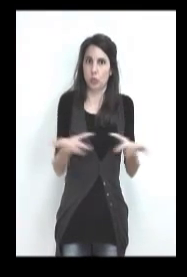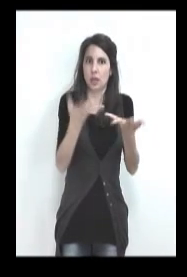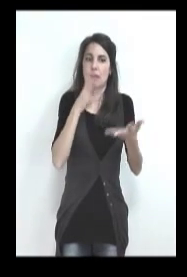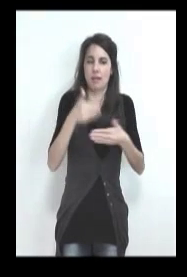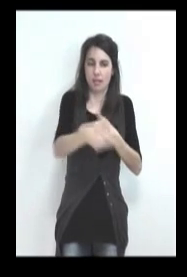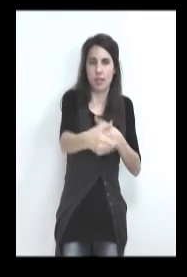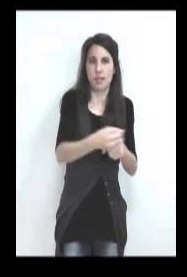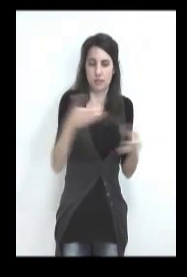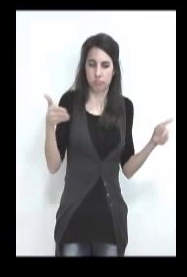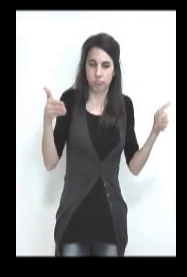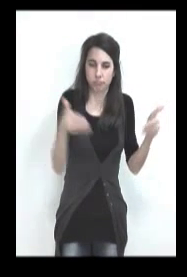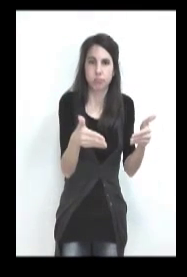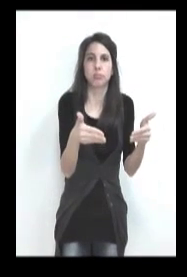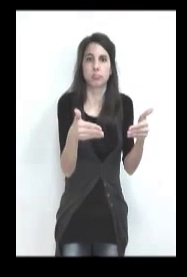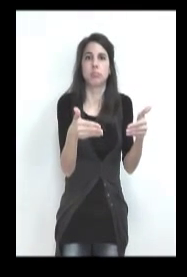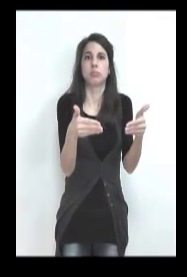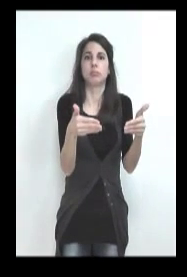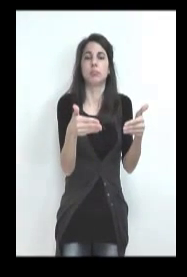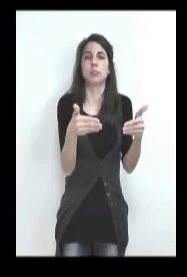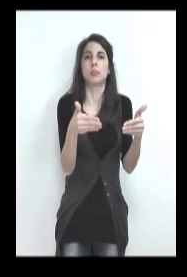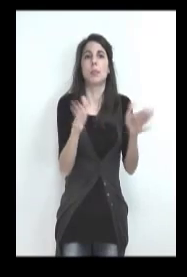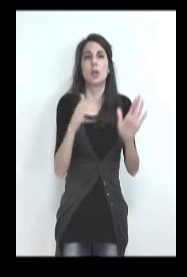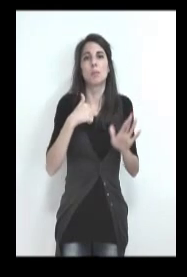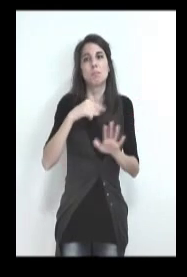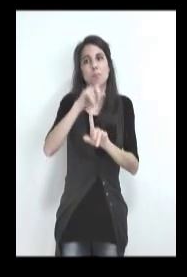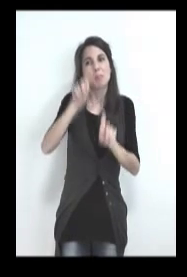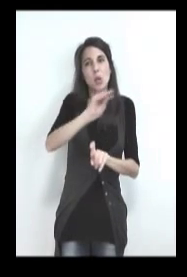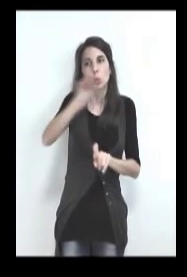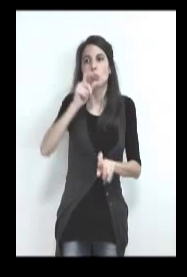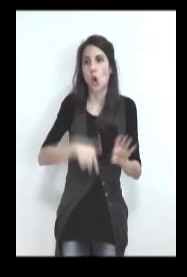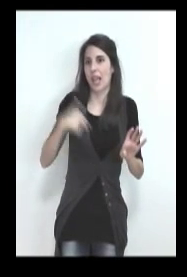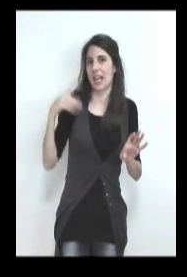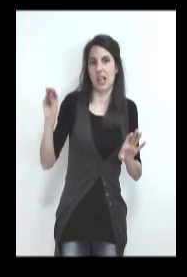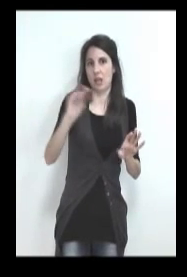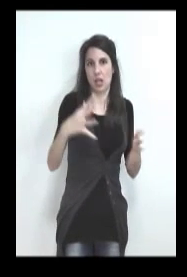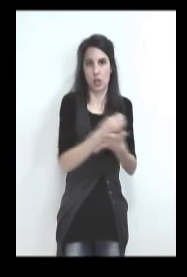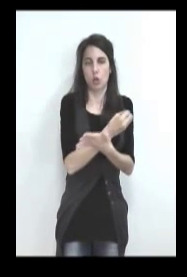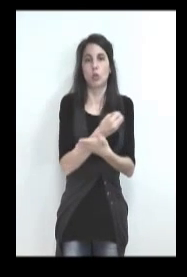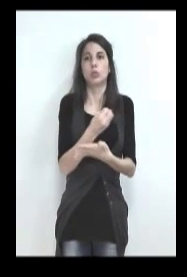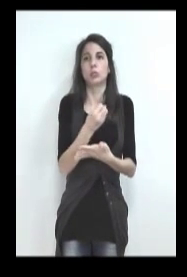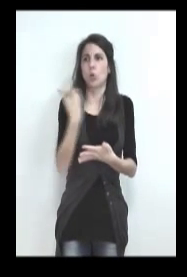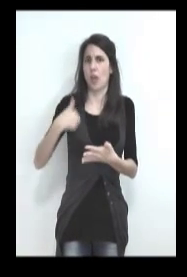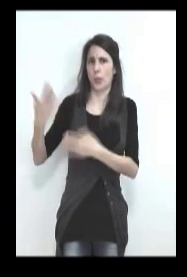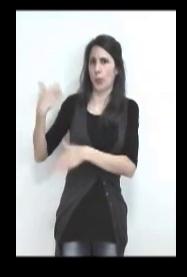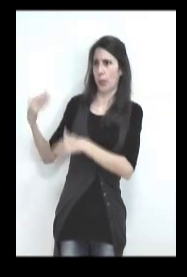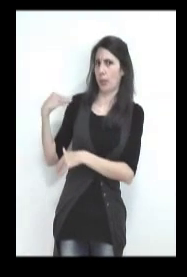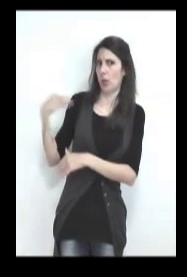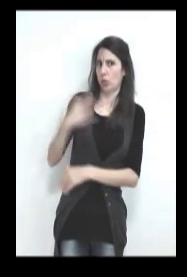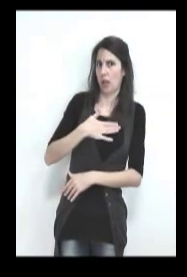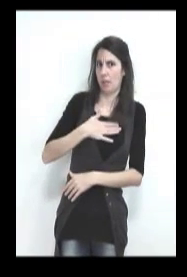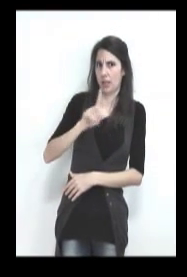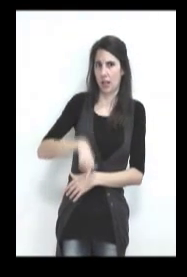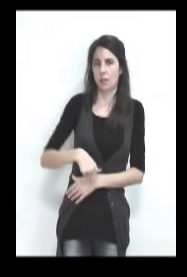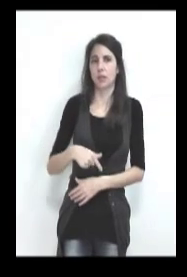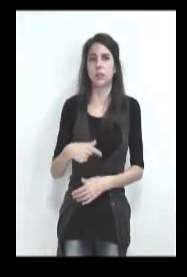trabajar, pero pregunto así de forma general, esto, porque me lo han preguntado más de uno, no es